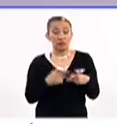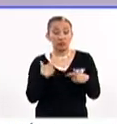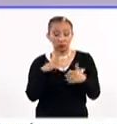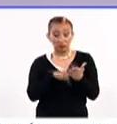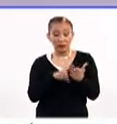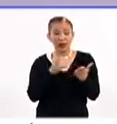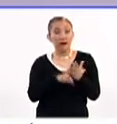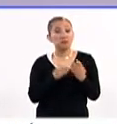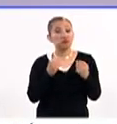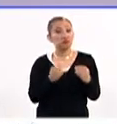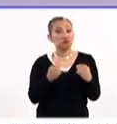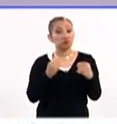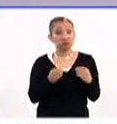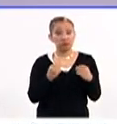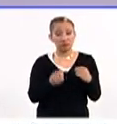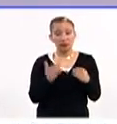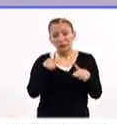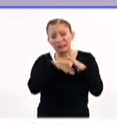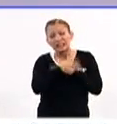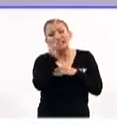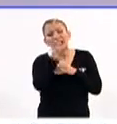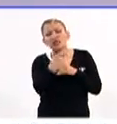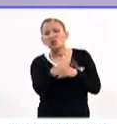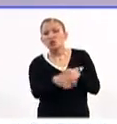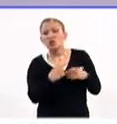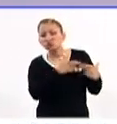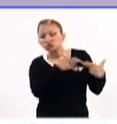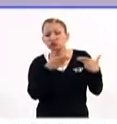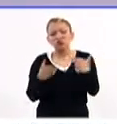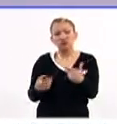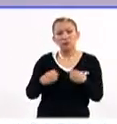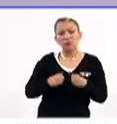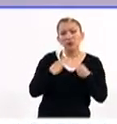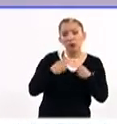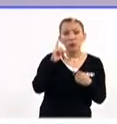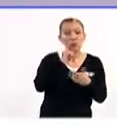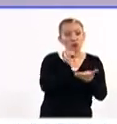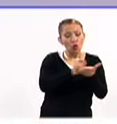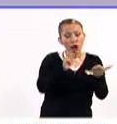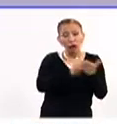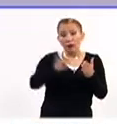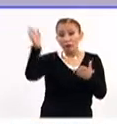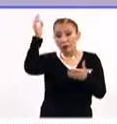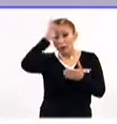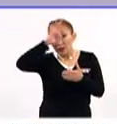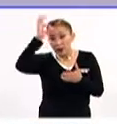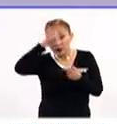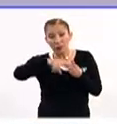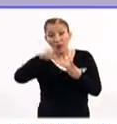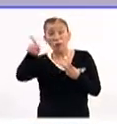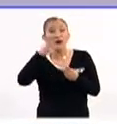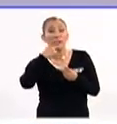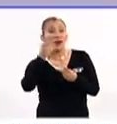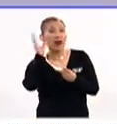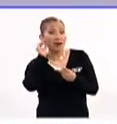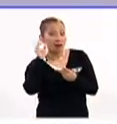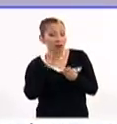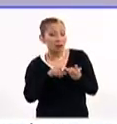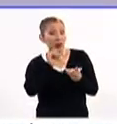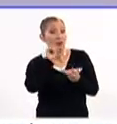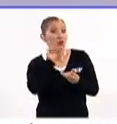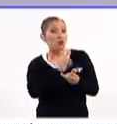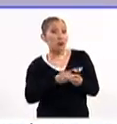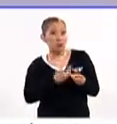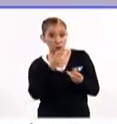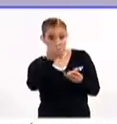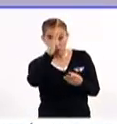vale muchísimo la pena adentrarse en su legado como ensayista, como filósofa, como locutora, también como